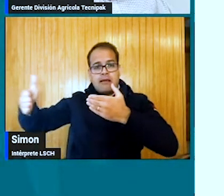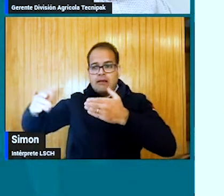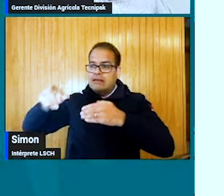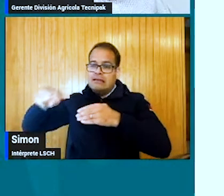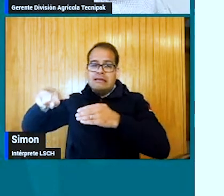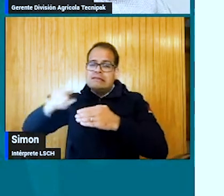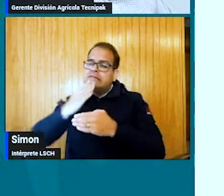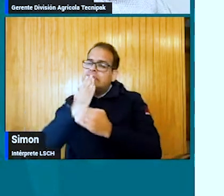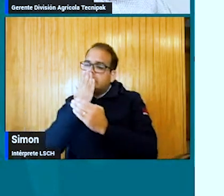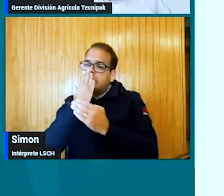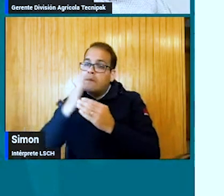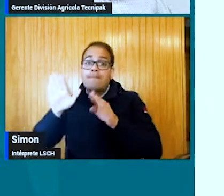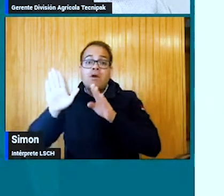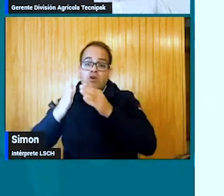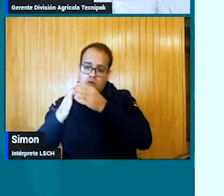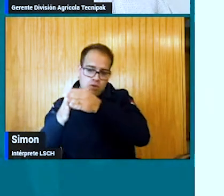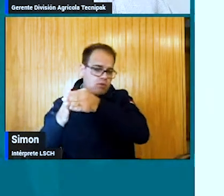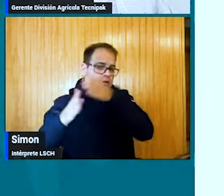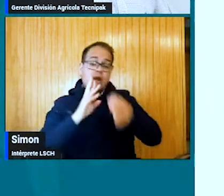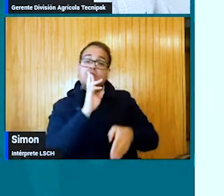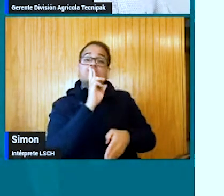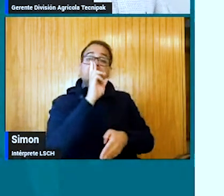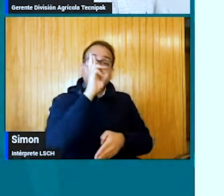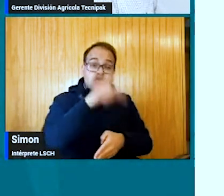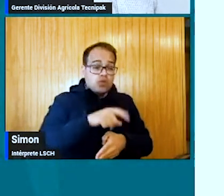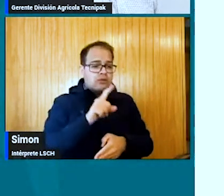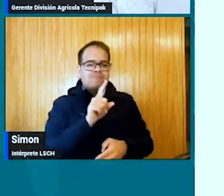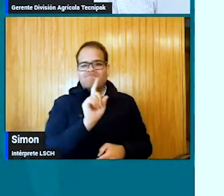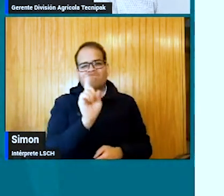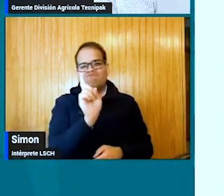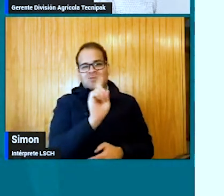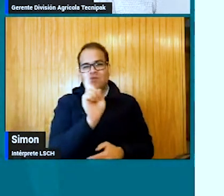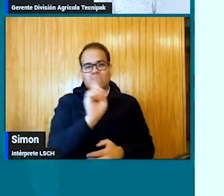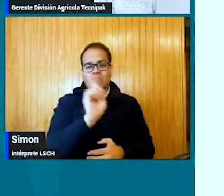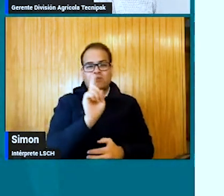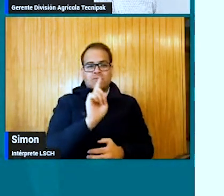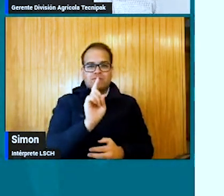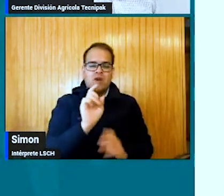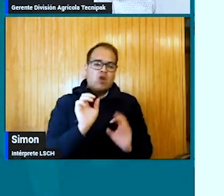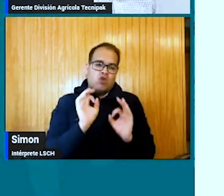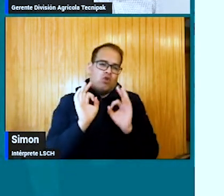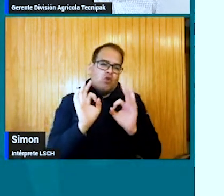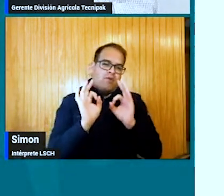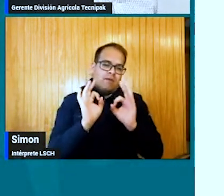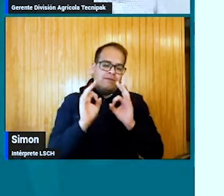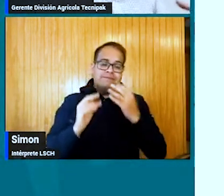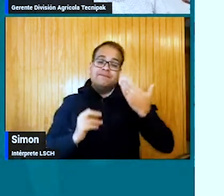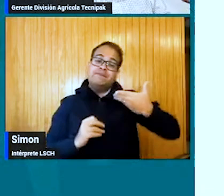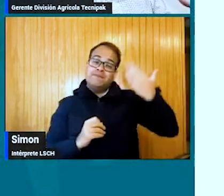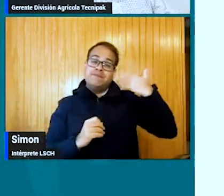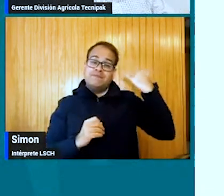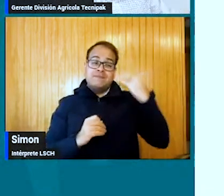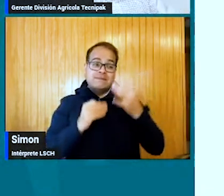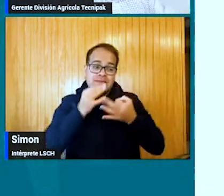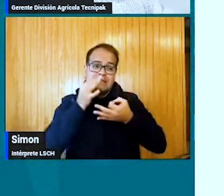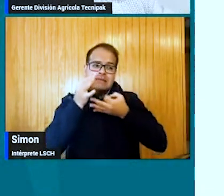no. Eso es bastante común. Como les decía, las heladas